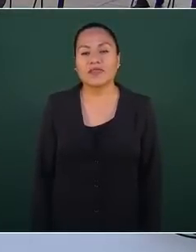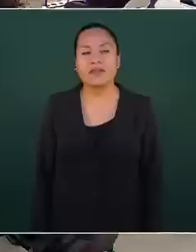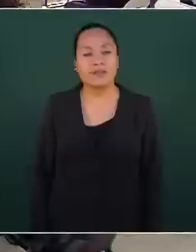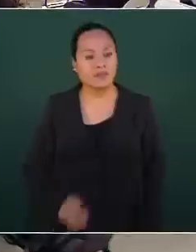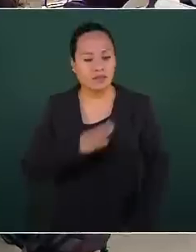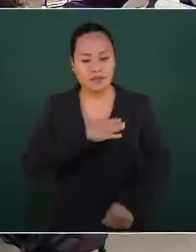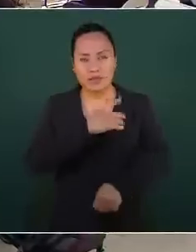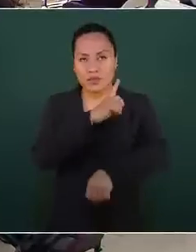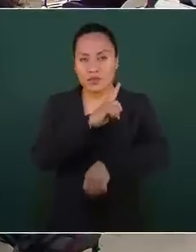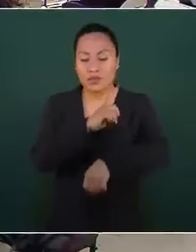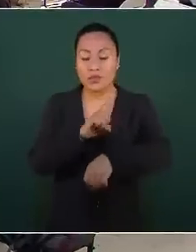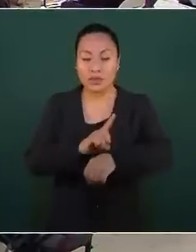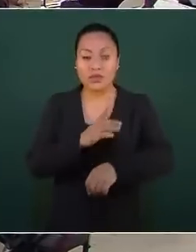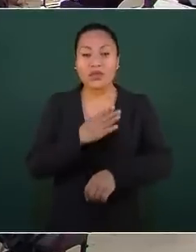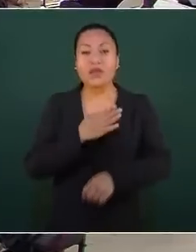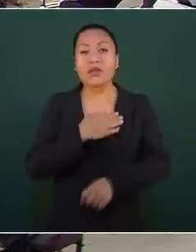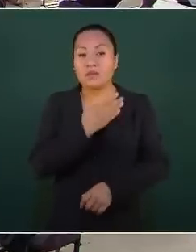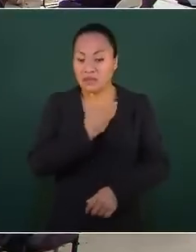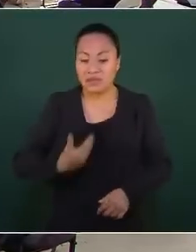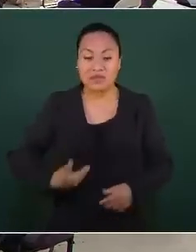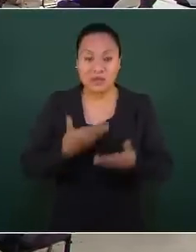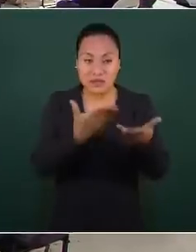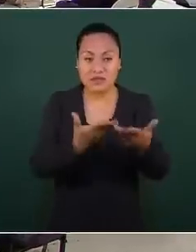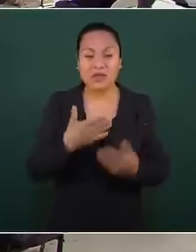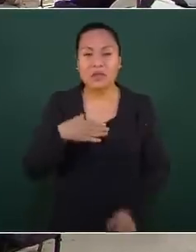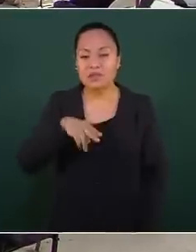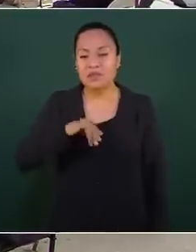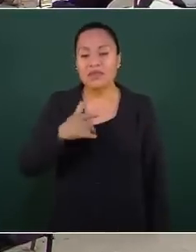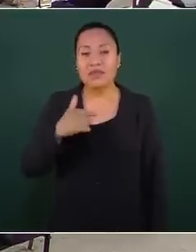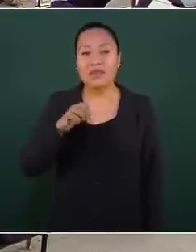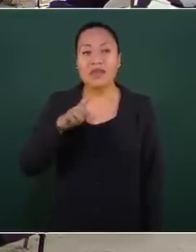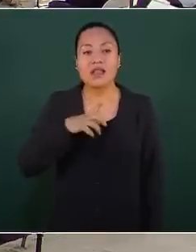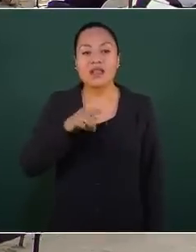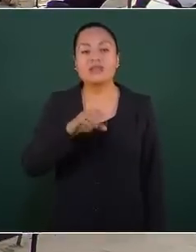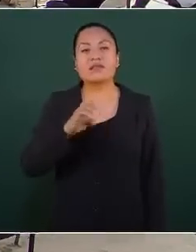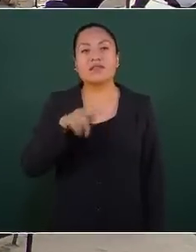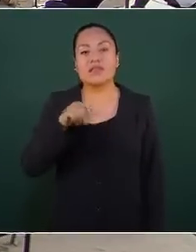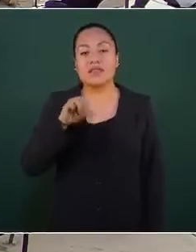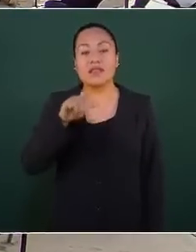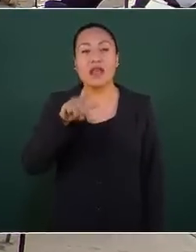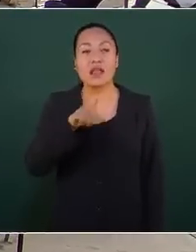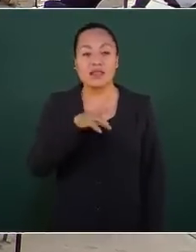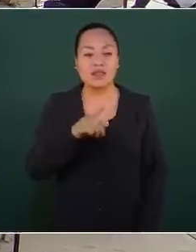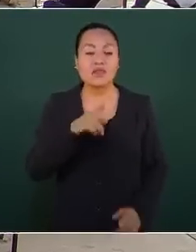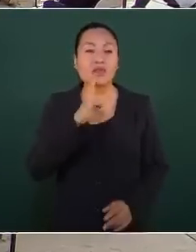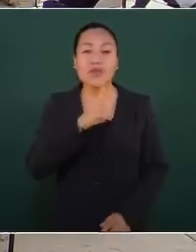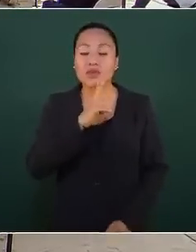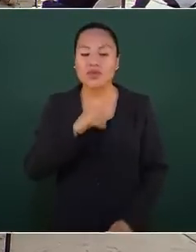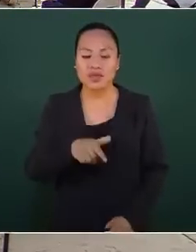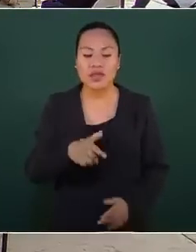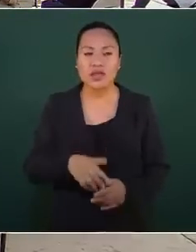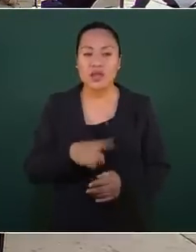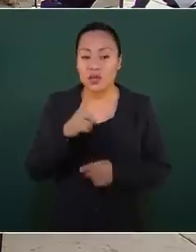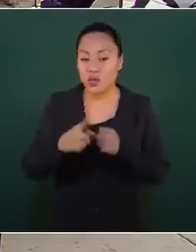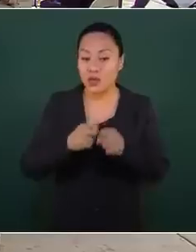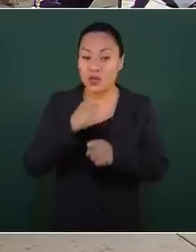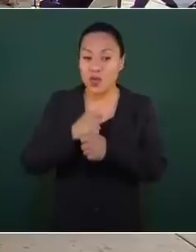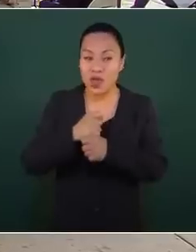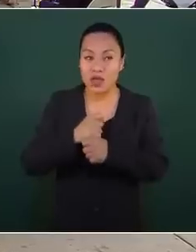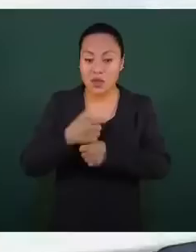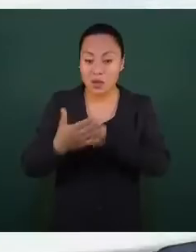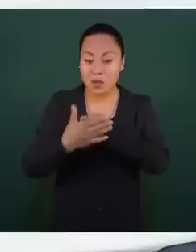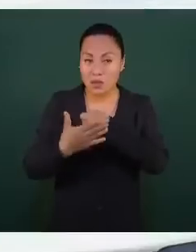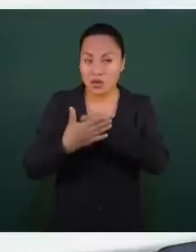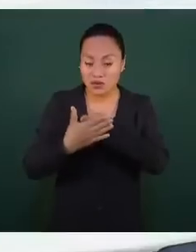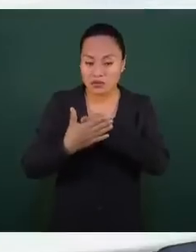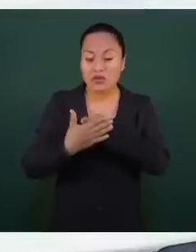días, presidente. Bienvenido nuevamente a Oaxaca. Miguel Vargas para Central Q Noticias. Señor presidente, viene un año electoral en nuestro